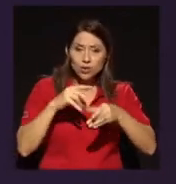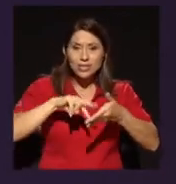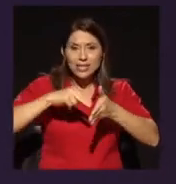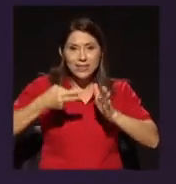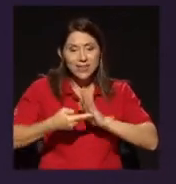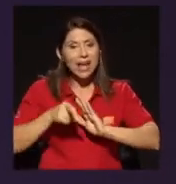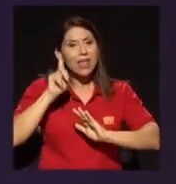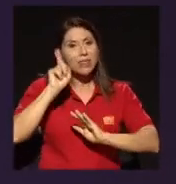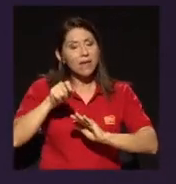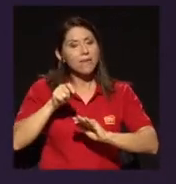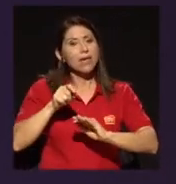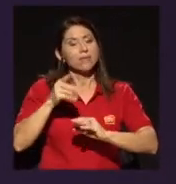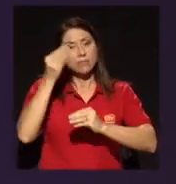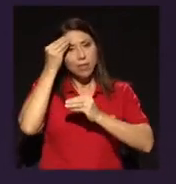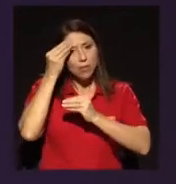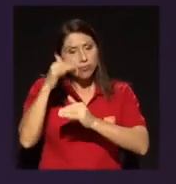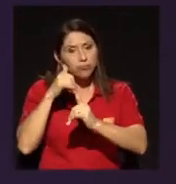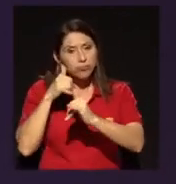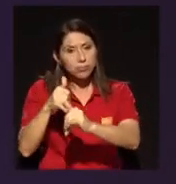reportado como tal.